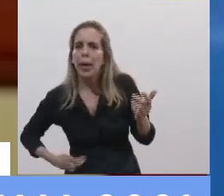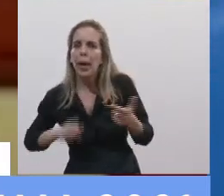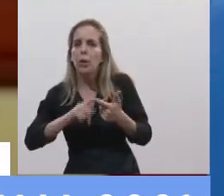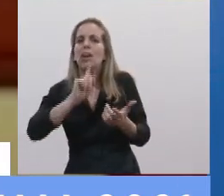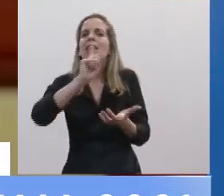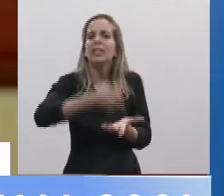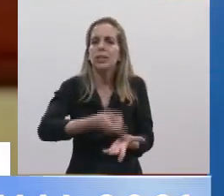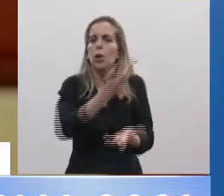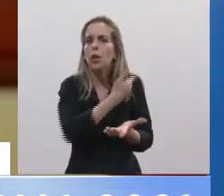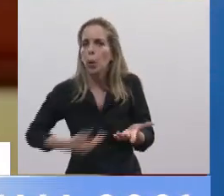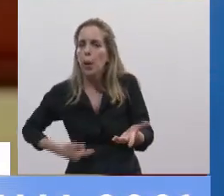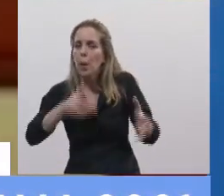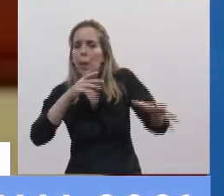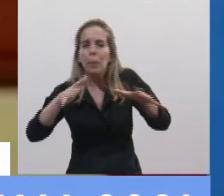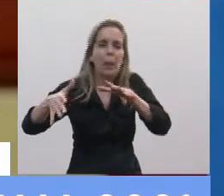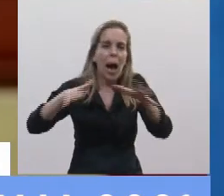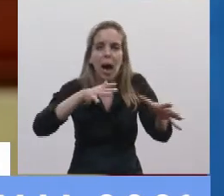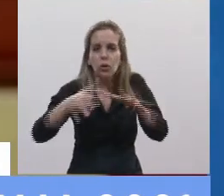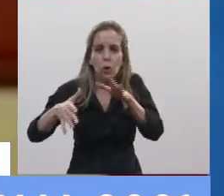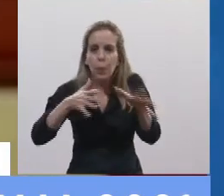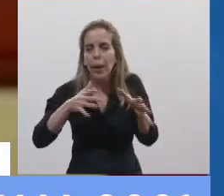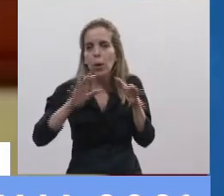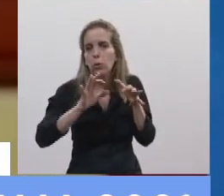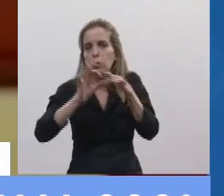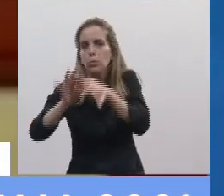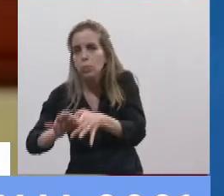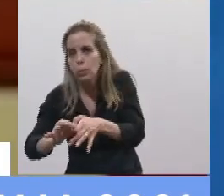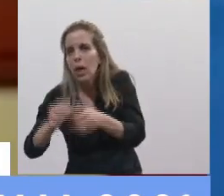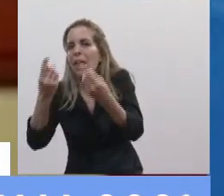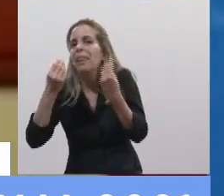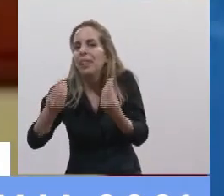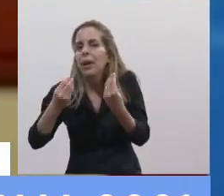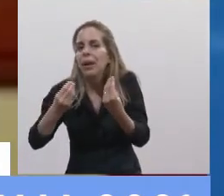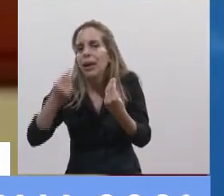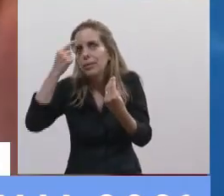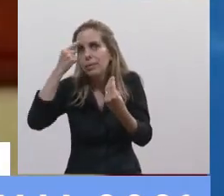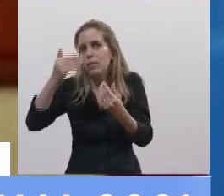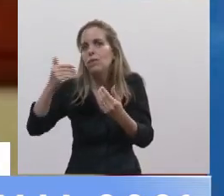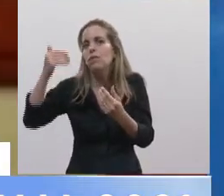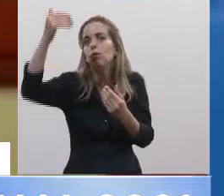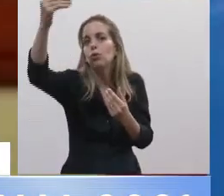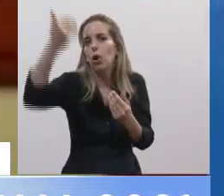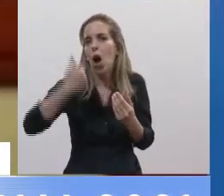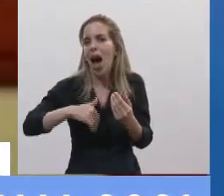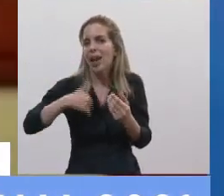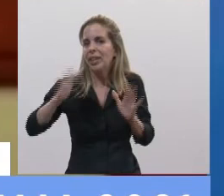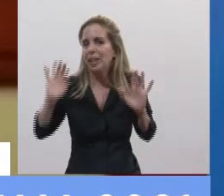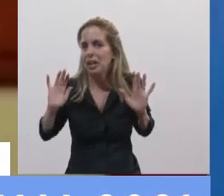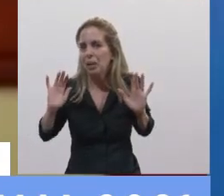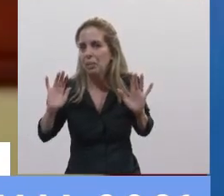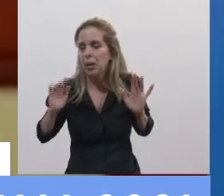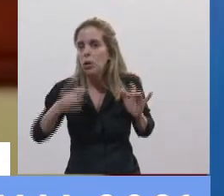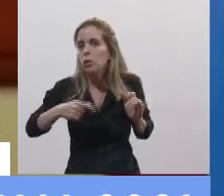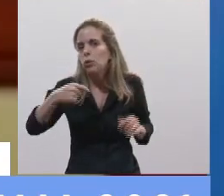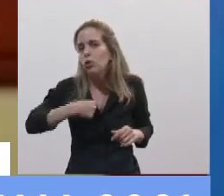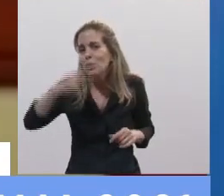que sea más o menos un marco referencial de cuál es el futuro que va a tener este país. ¿Sabes qué pienso?